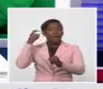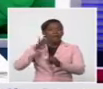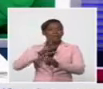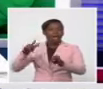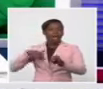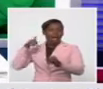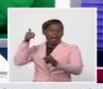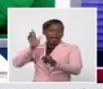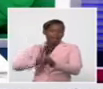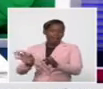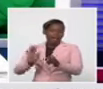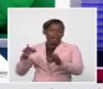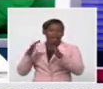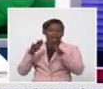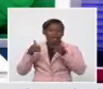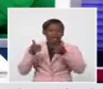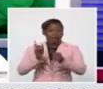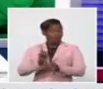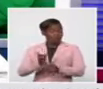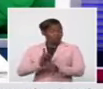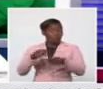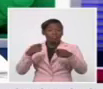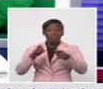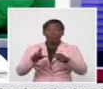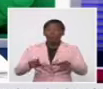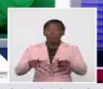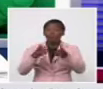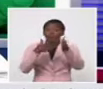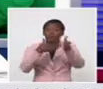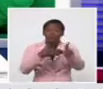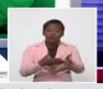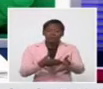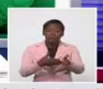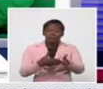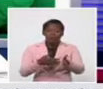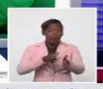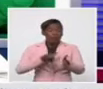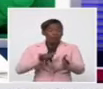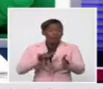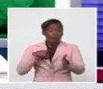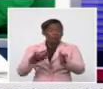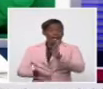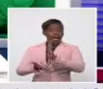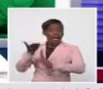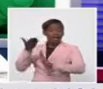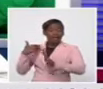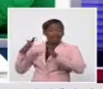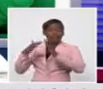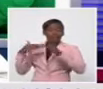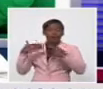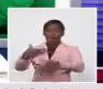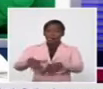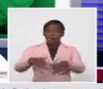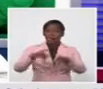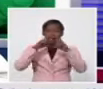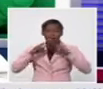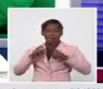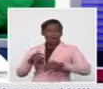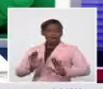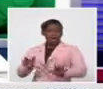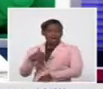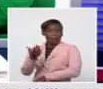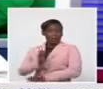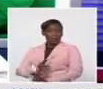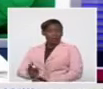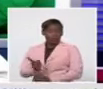sigamos cumpliendo con lo que ya conocemos que hay que cumplimentar. En terapia intensiva,